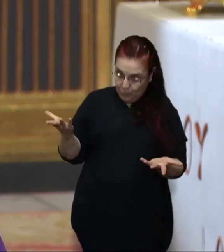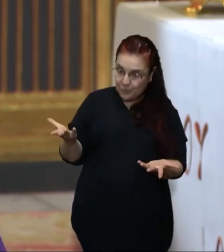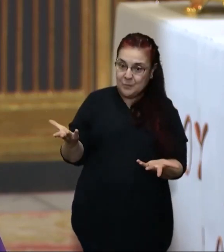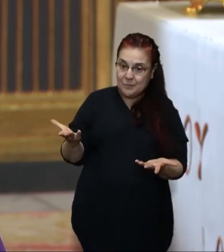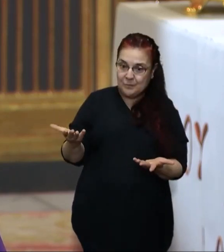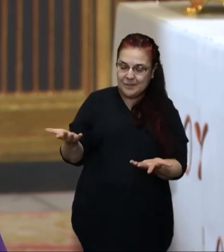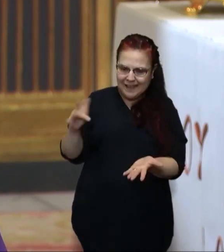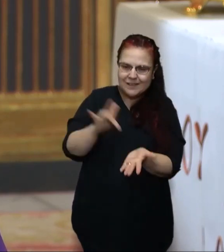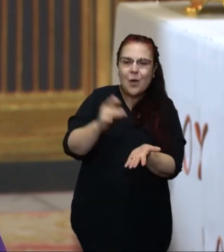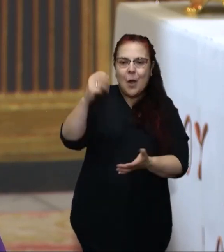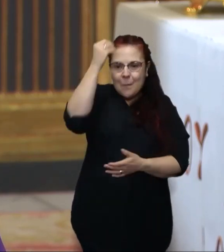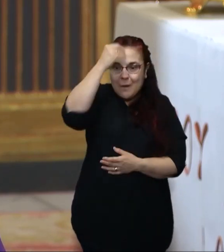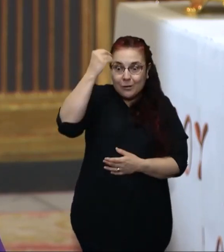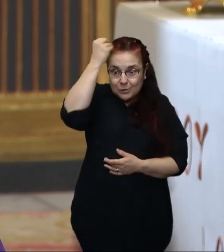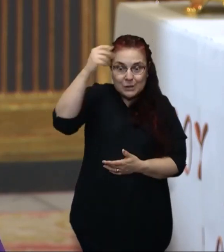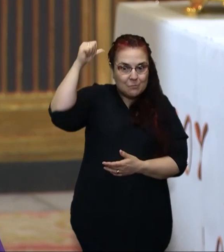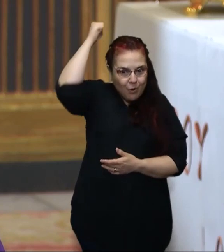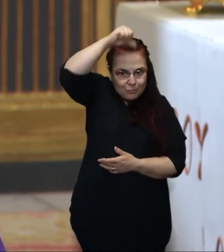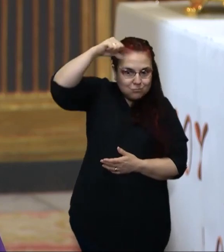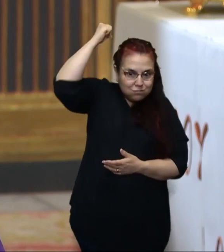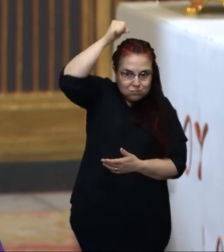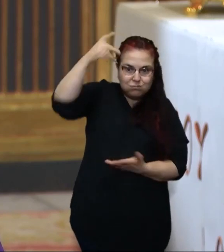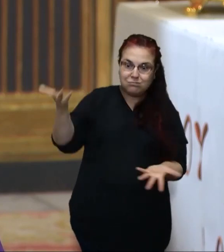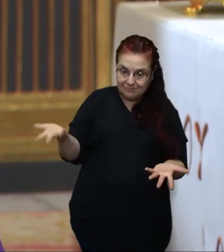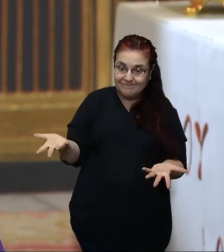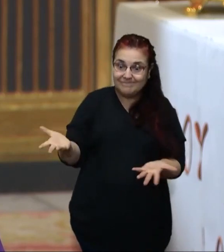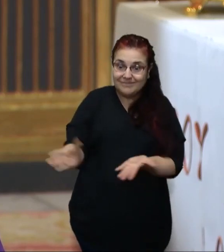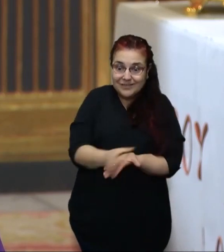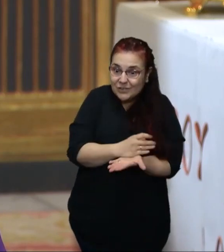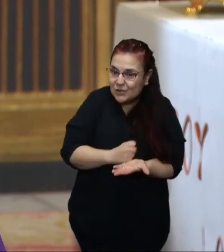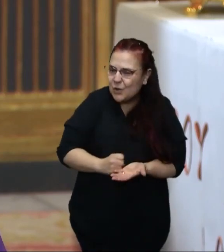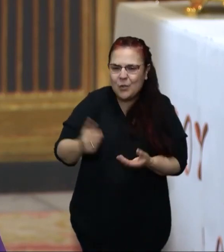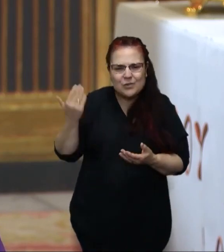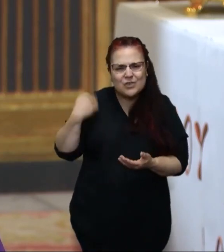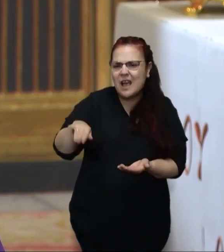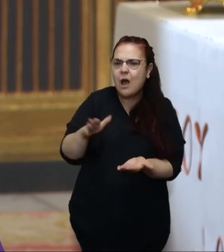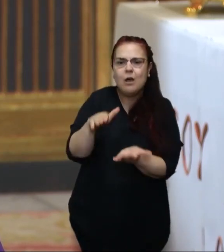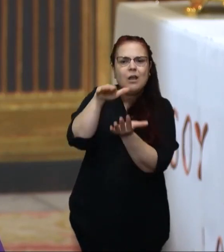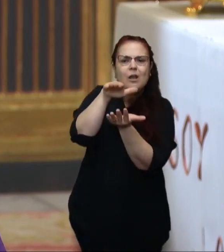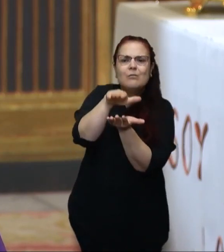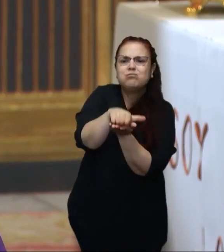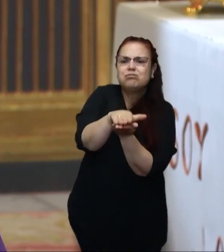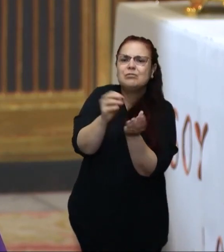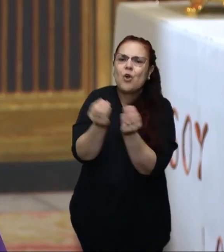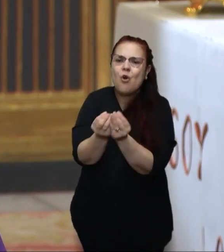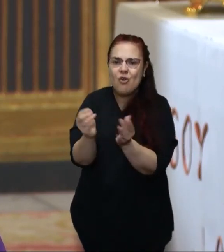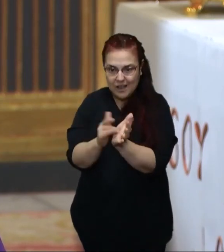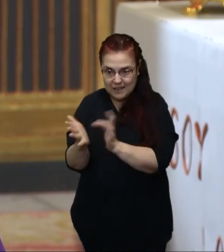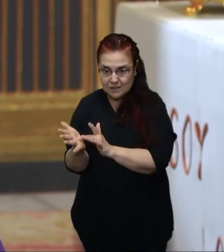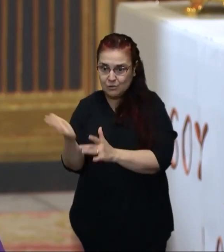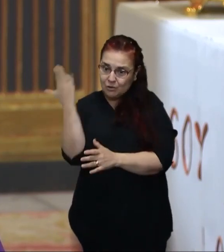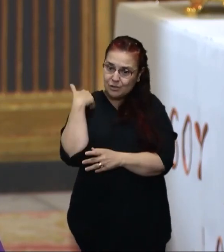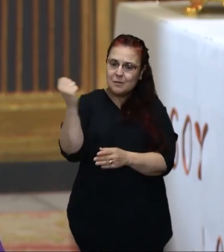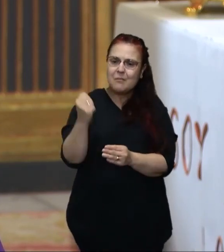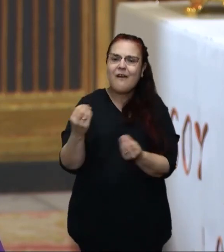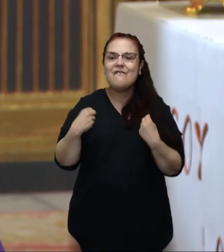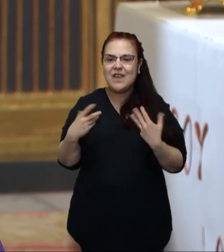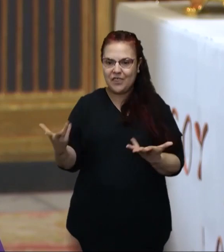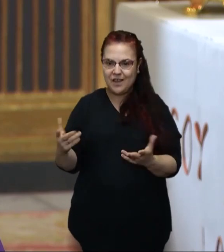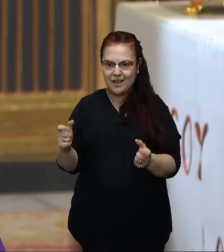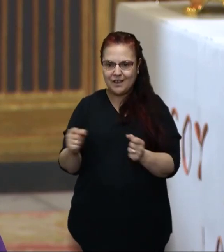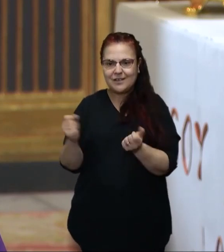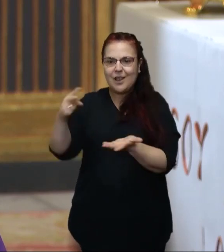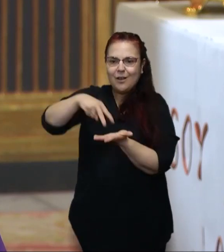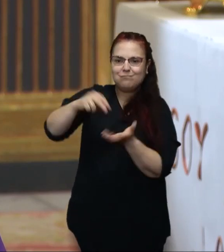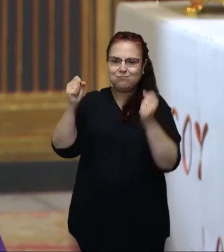bautismo y con la unción que hemos recibido, todos hemos sido sepultados con Cristo y llamados a la vida y a la